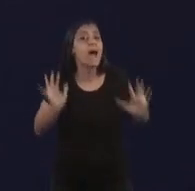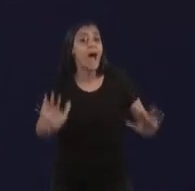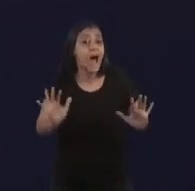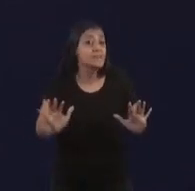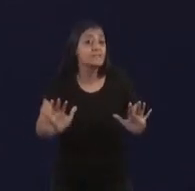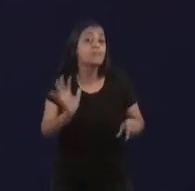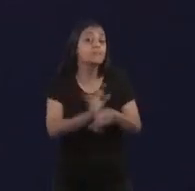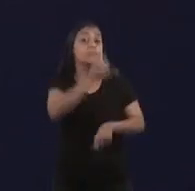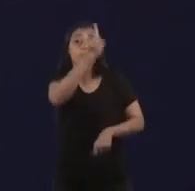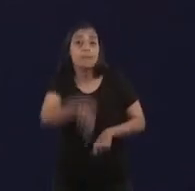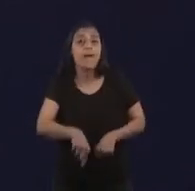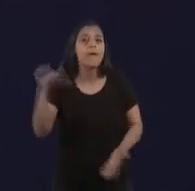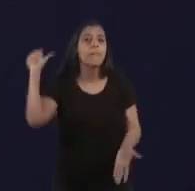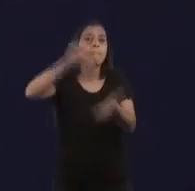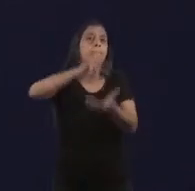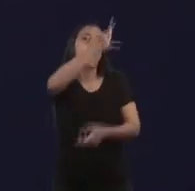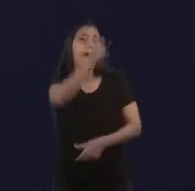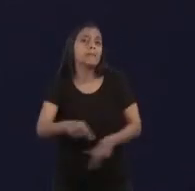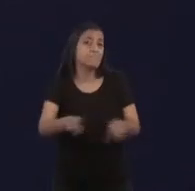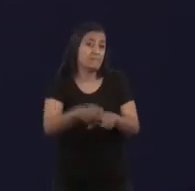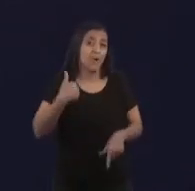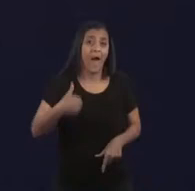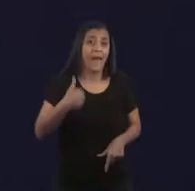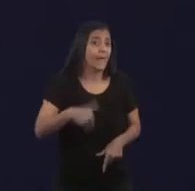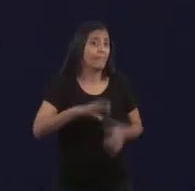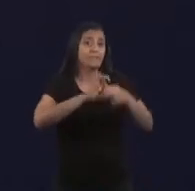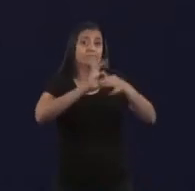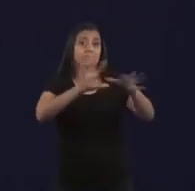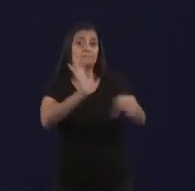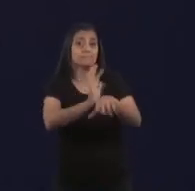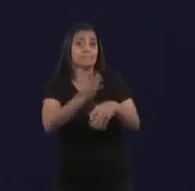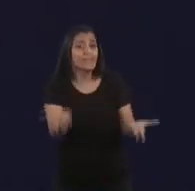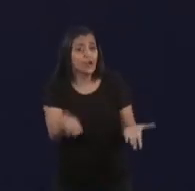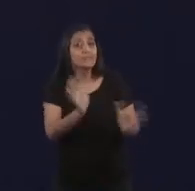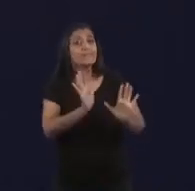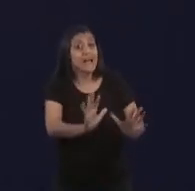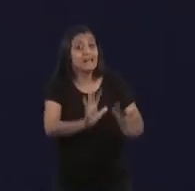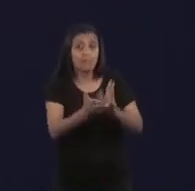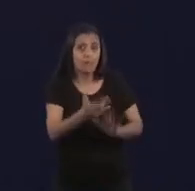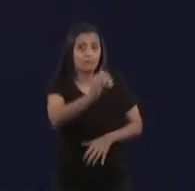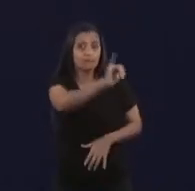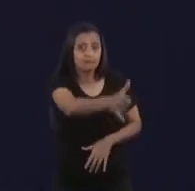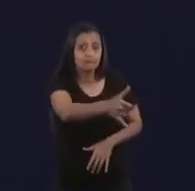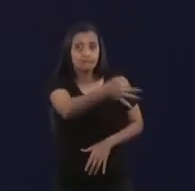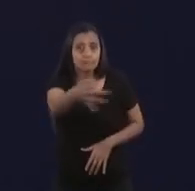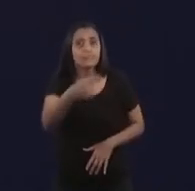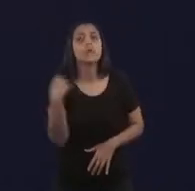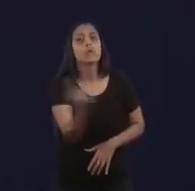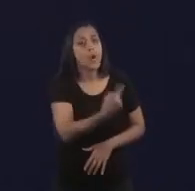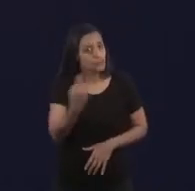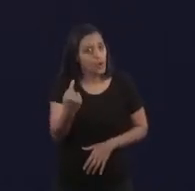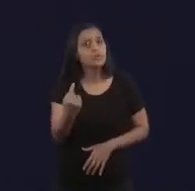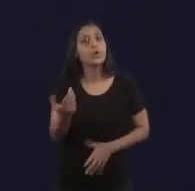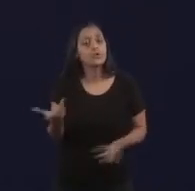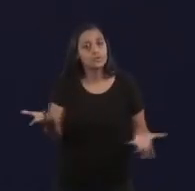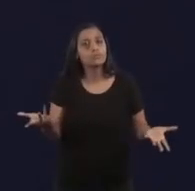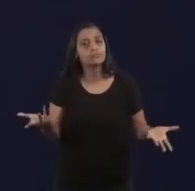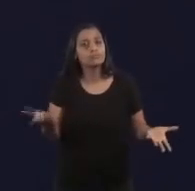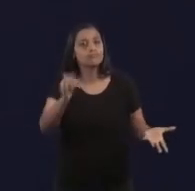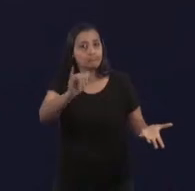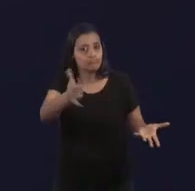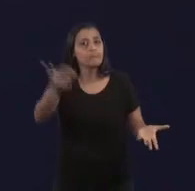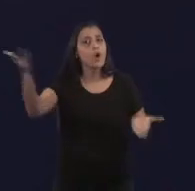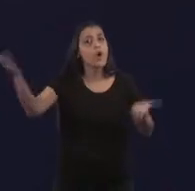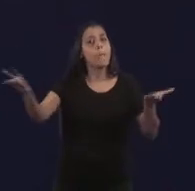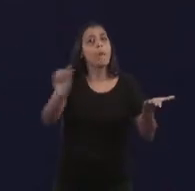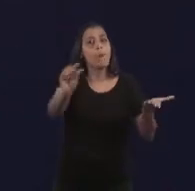país republicano, ¿no? Como puede ser la Argentina. Por lo tanto, en ese sentido, sí, efectivamente entendemos que sí, es